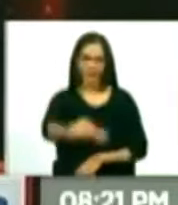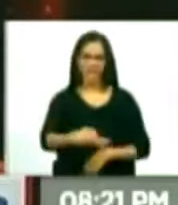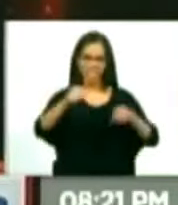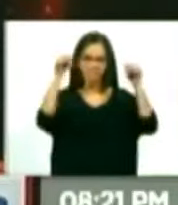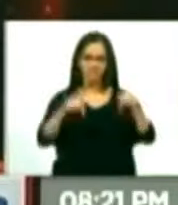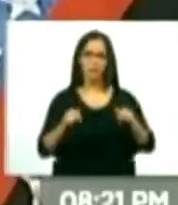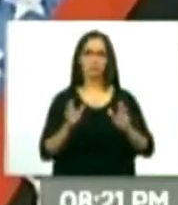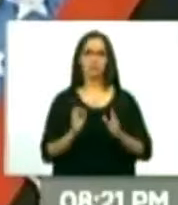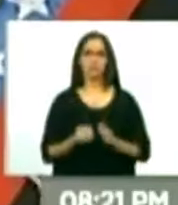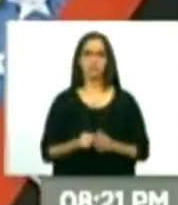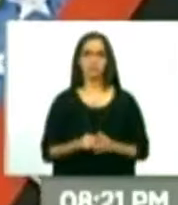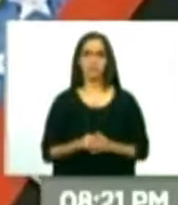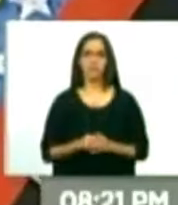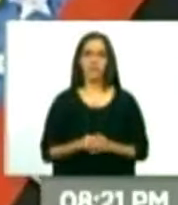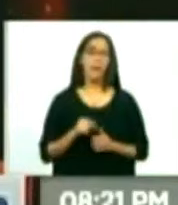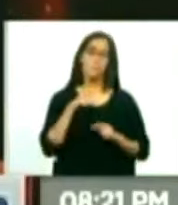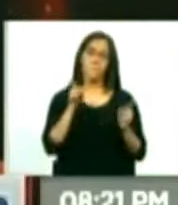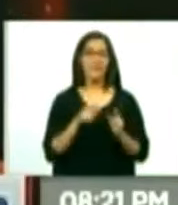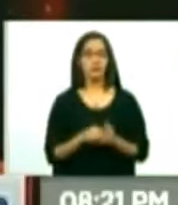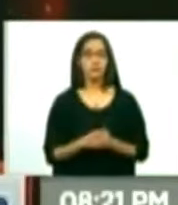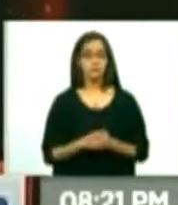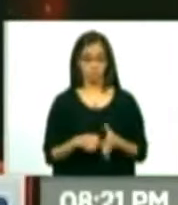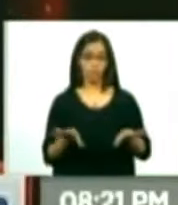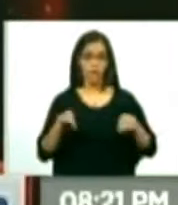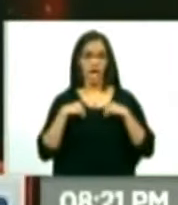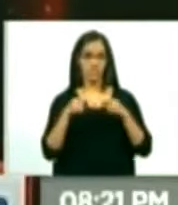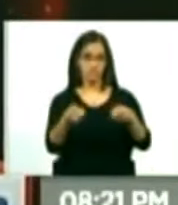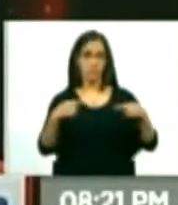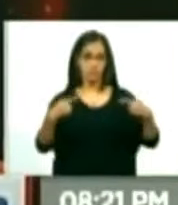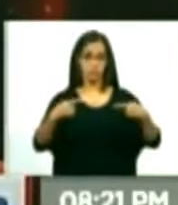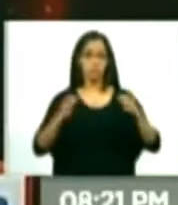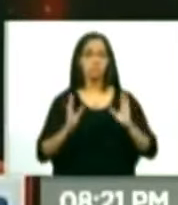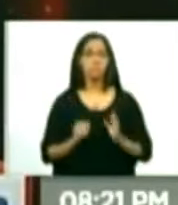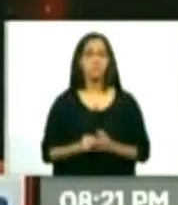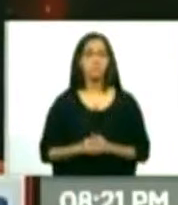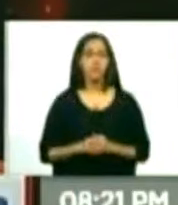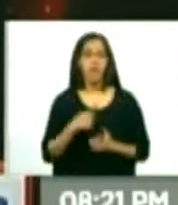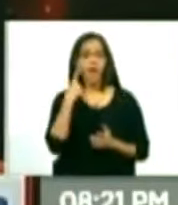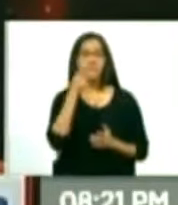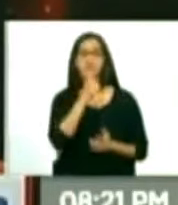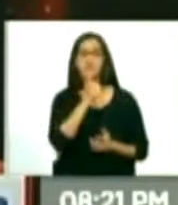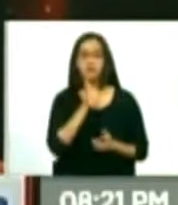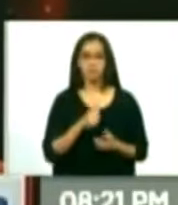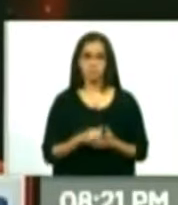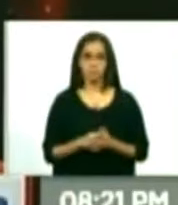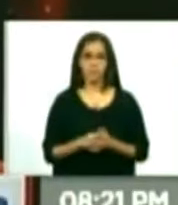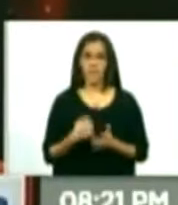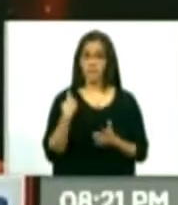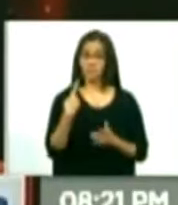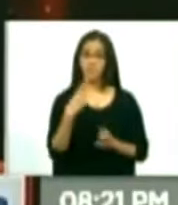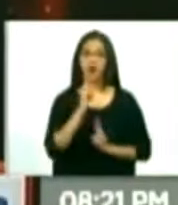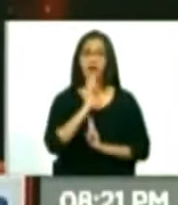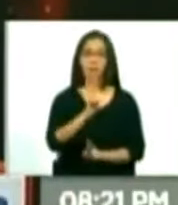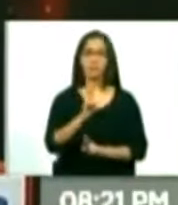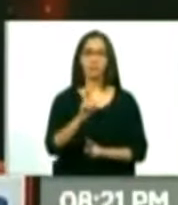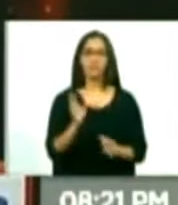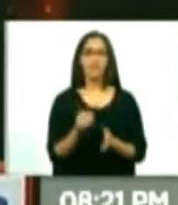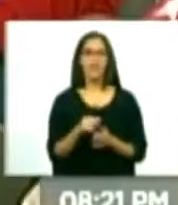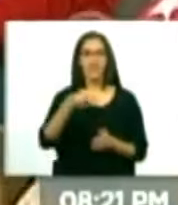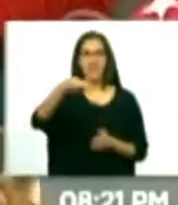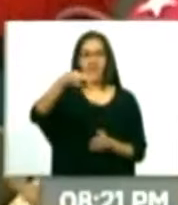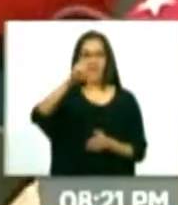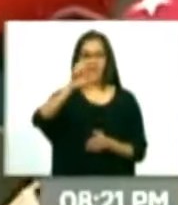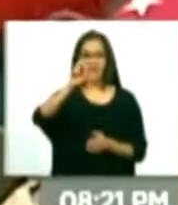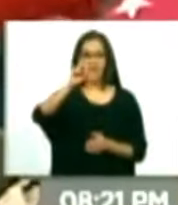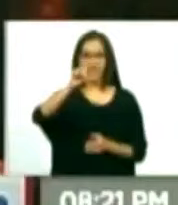ser. Pero agarren ese trompo, pues, para ver quién es. El primero que salió a responder fue Henry Falcón.